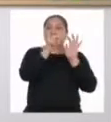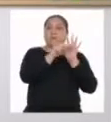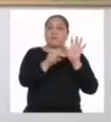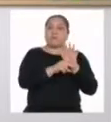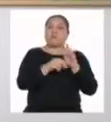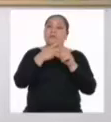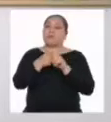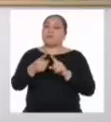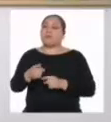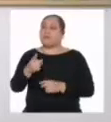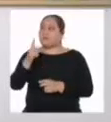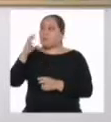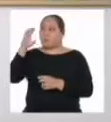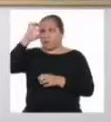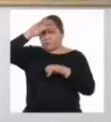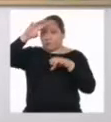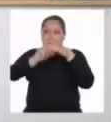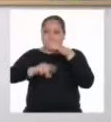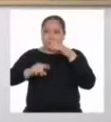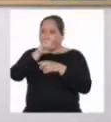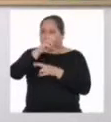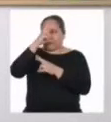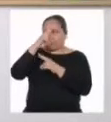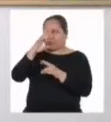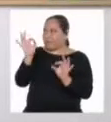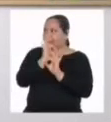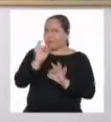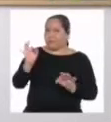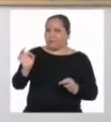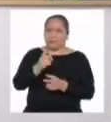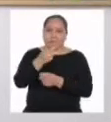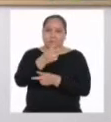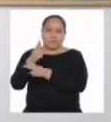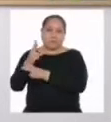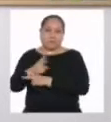la ilegal no respeta ninguna autoridad ni normas de